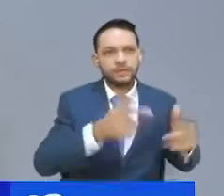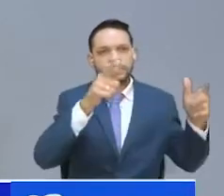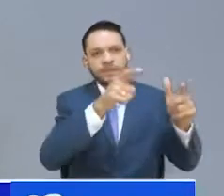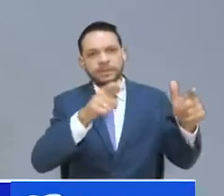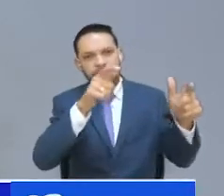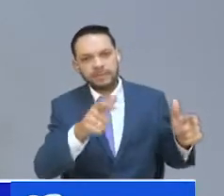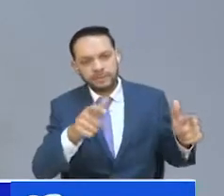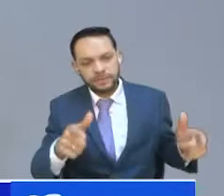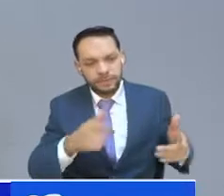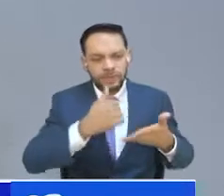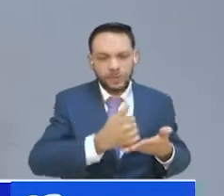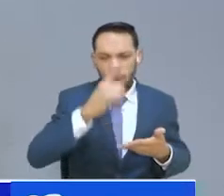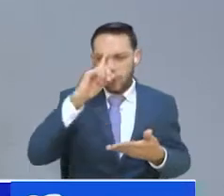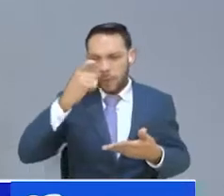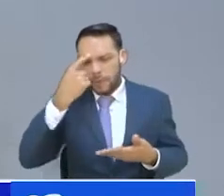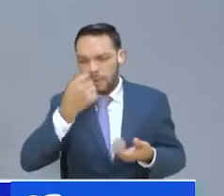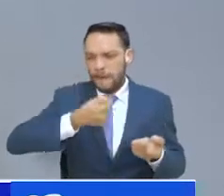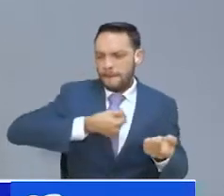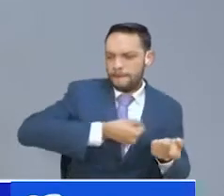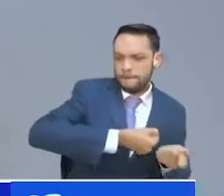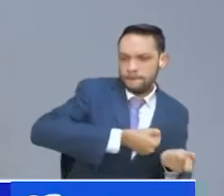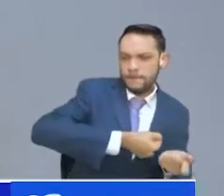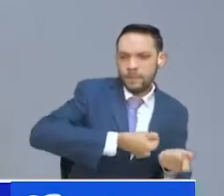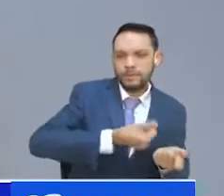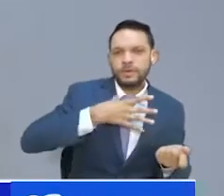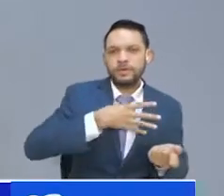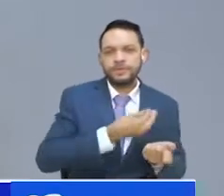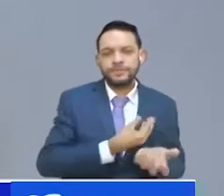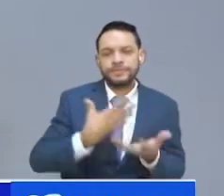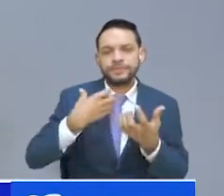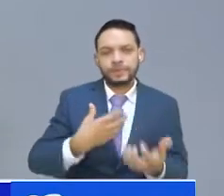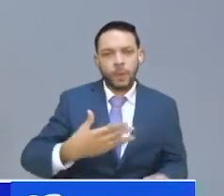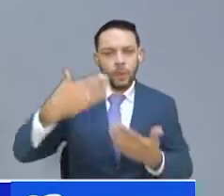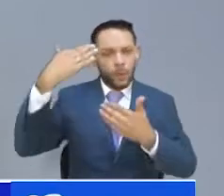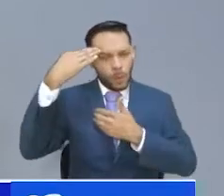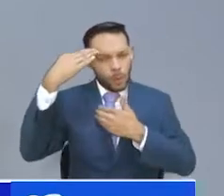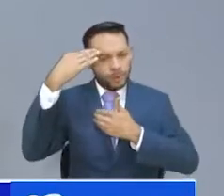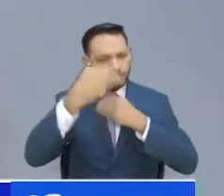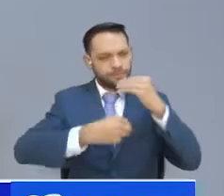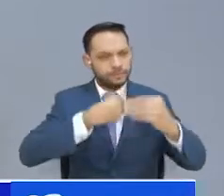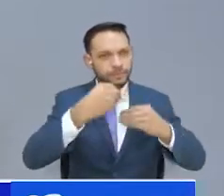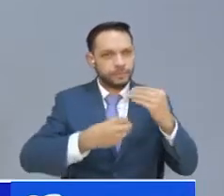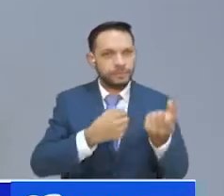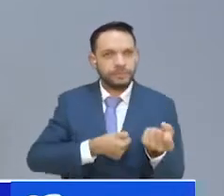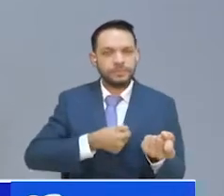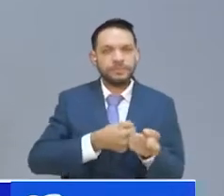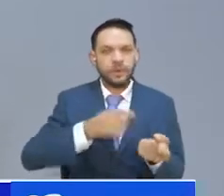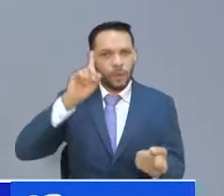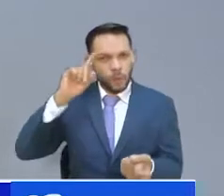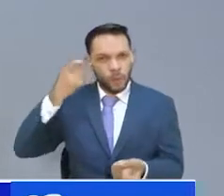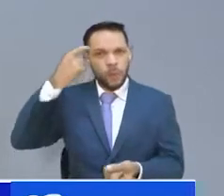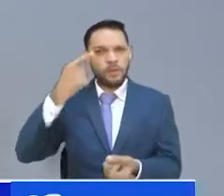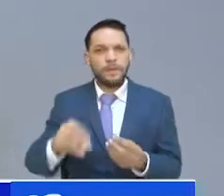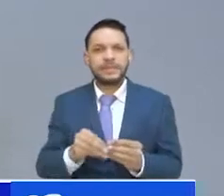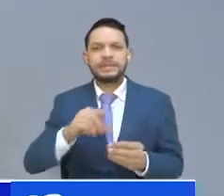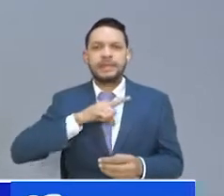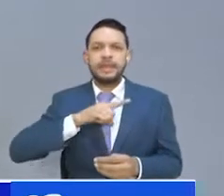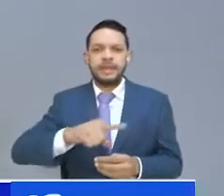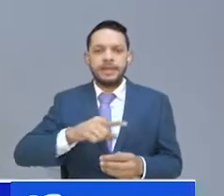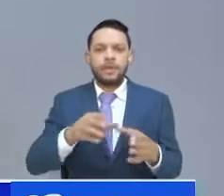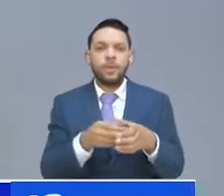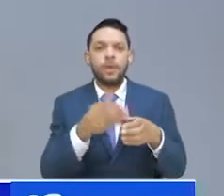resguardo, que la gobernación los apoya, y por eso les hemos tratado de concientizar a través de sus gobernadores y sus líderes indígenas que